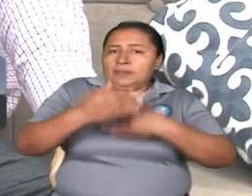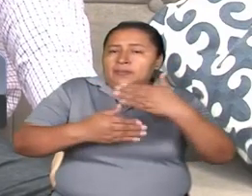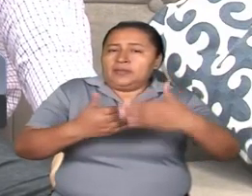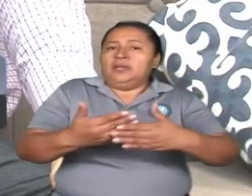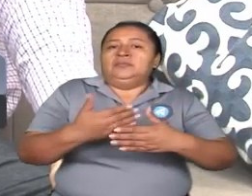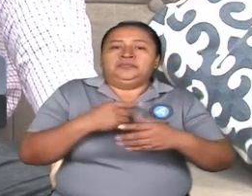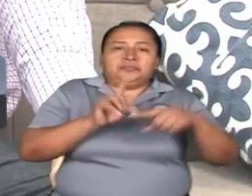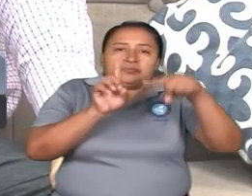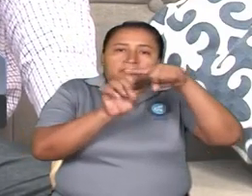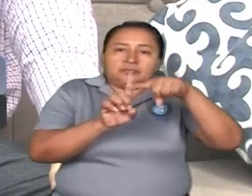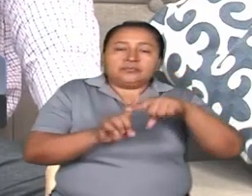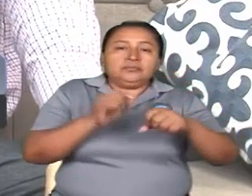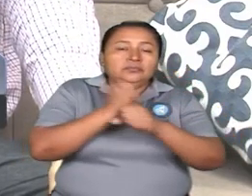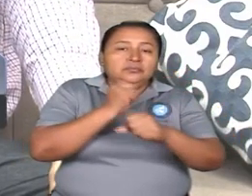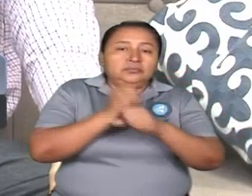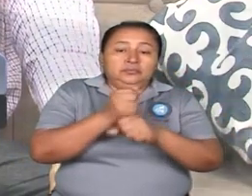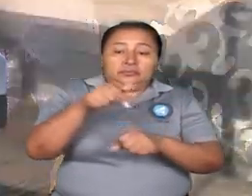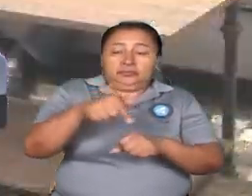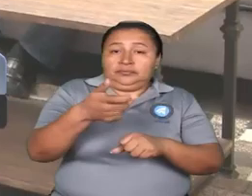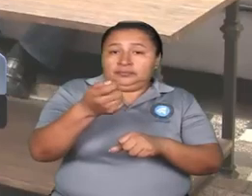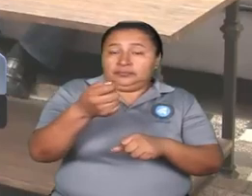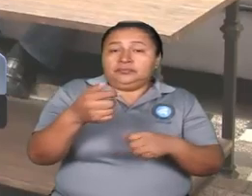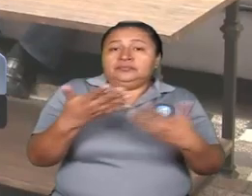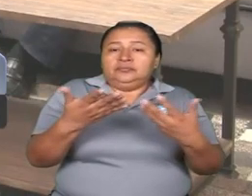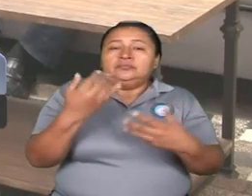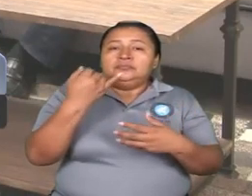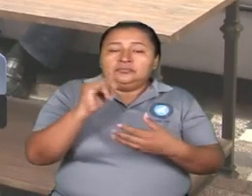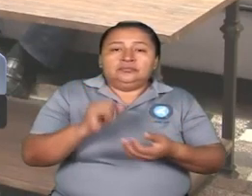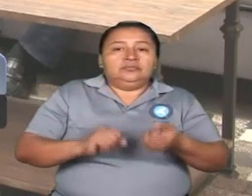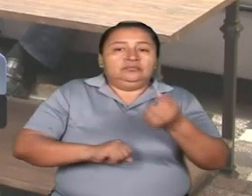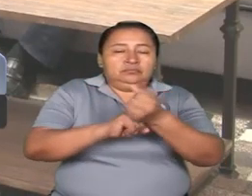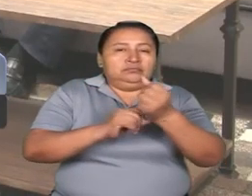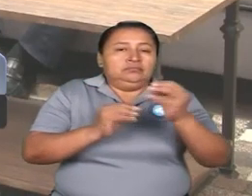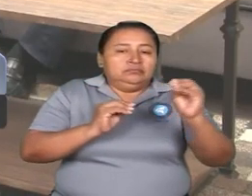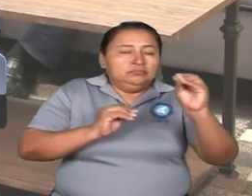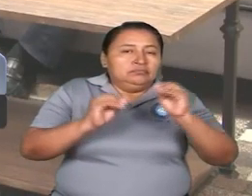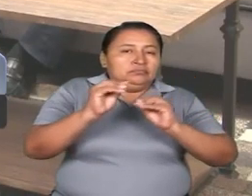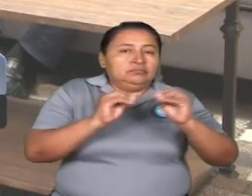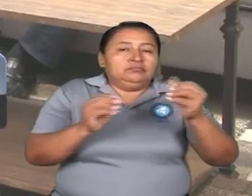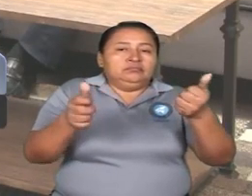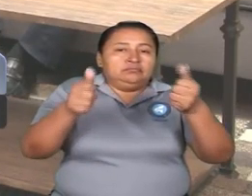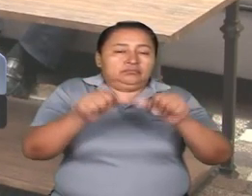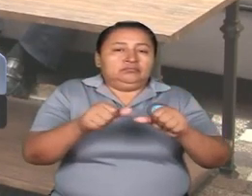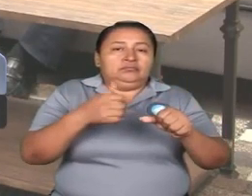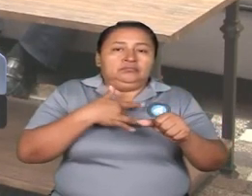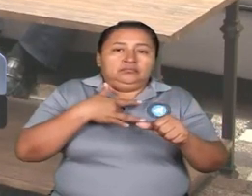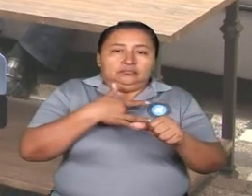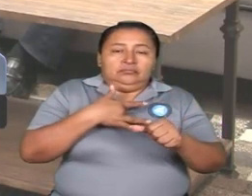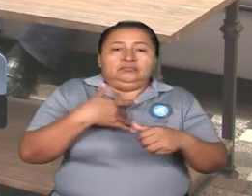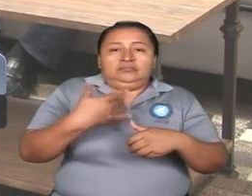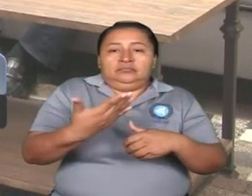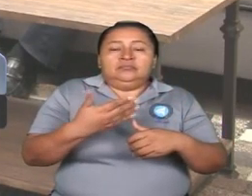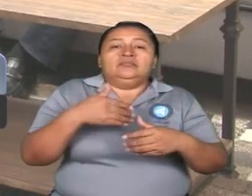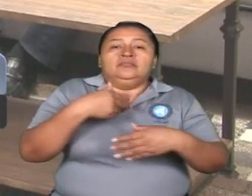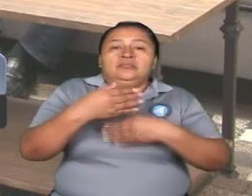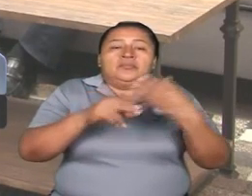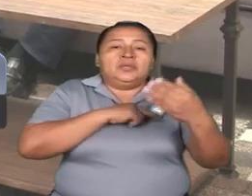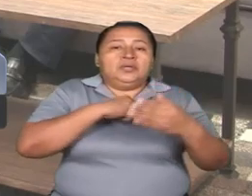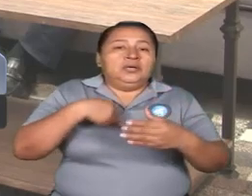positiva del trabajo del canal que se ha venido ajustando conforme las necesidades que ha